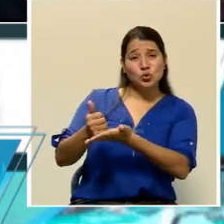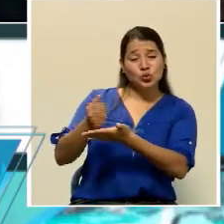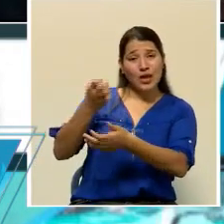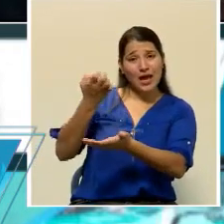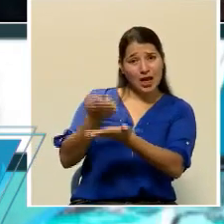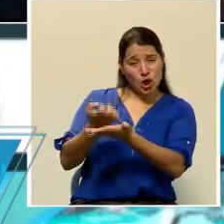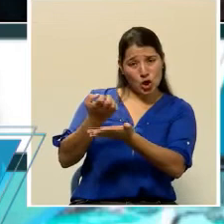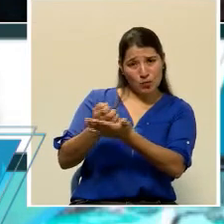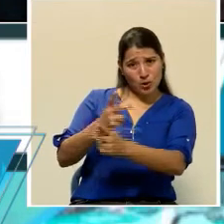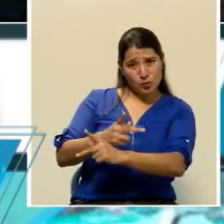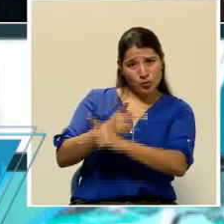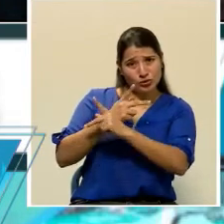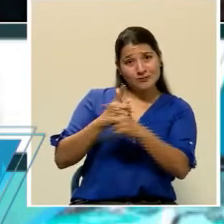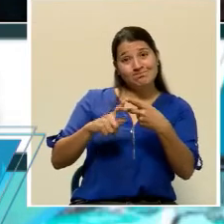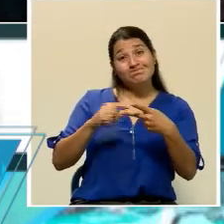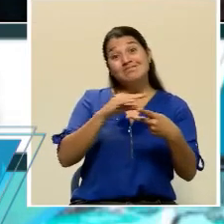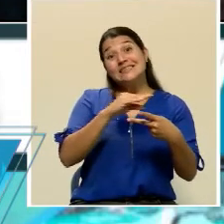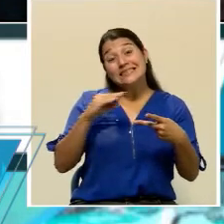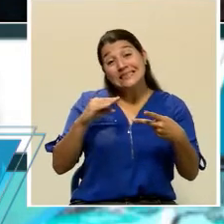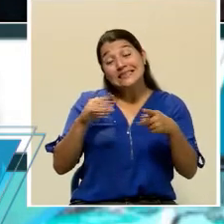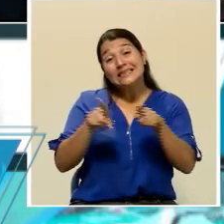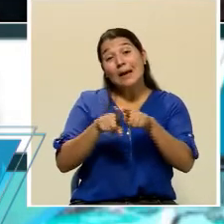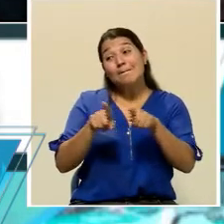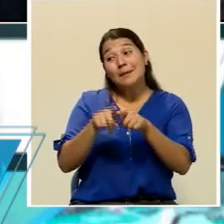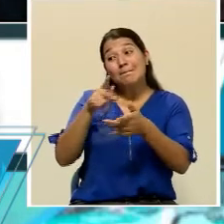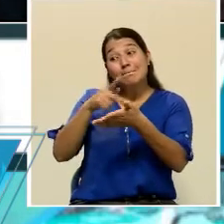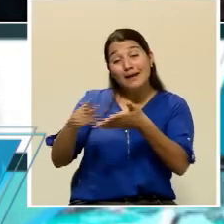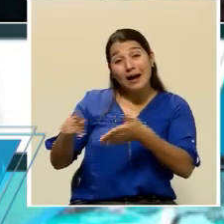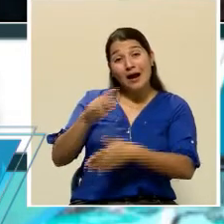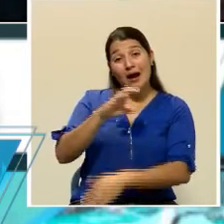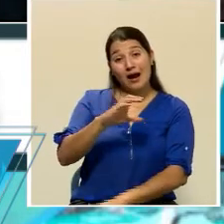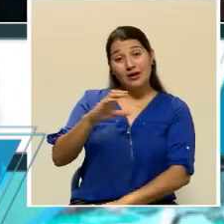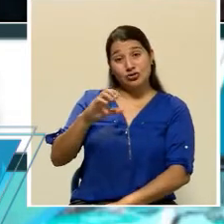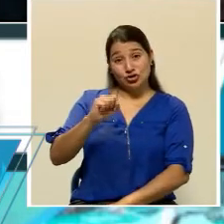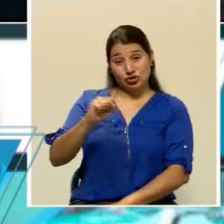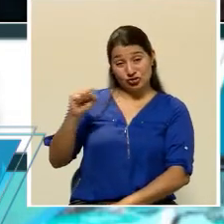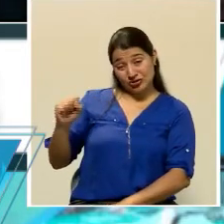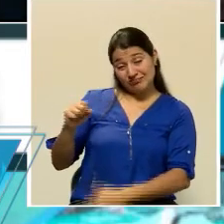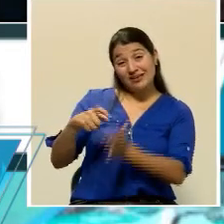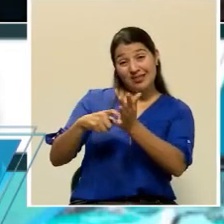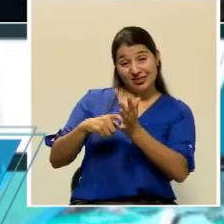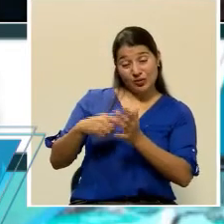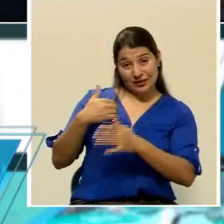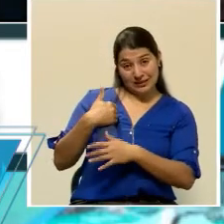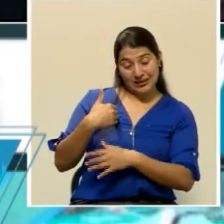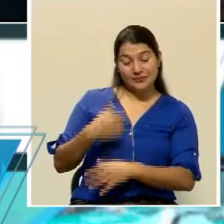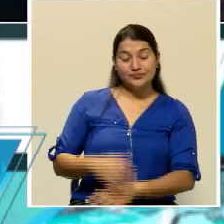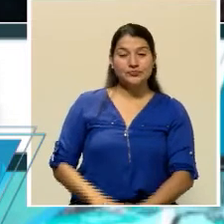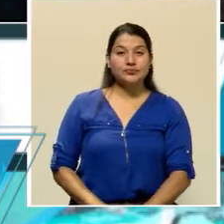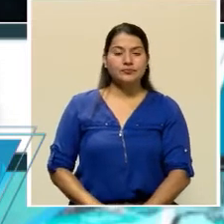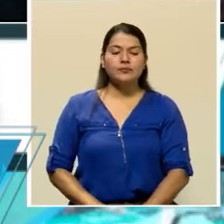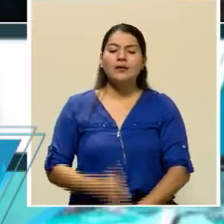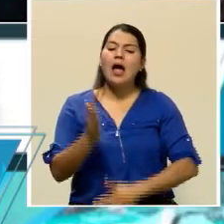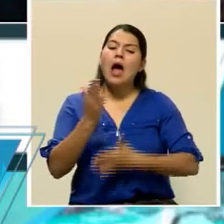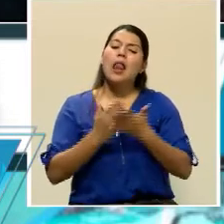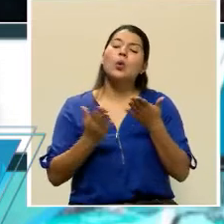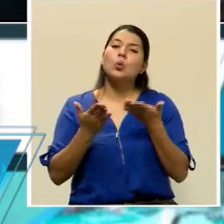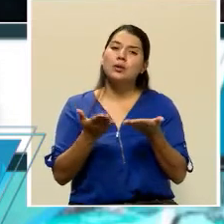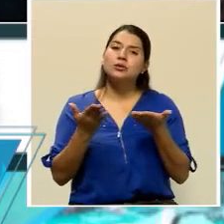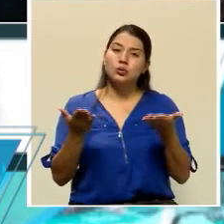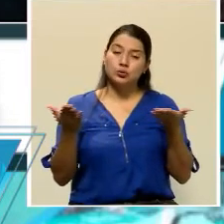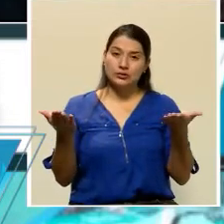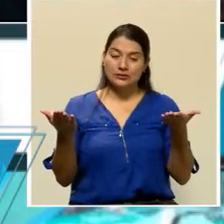plata a la Caja Costarricense del Seguro Social. Yo, hay algunas cosas que